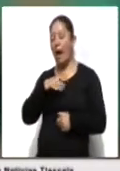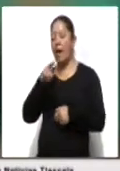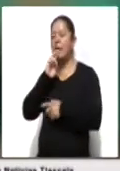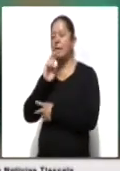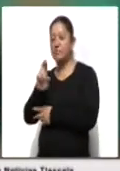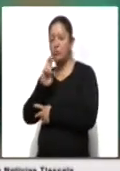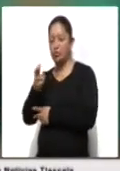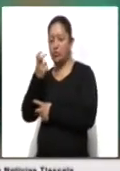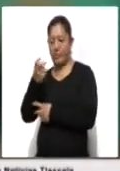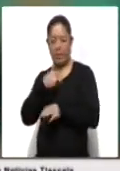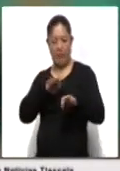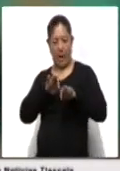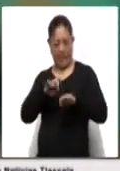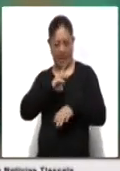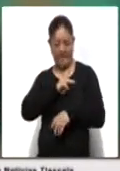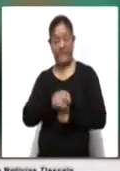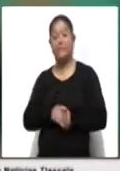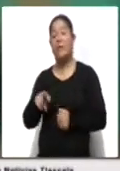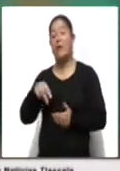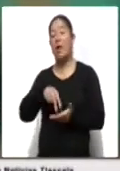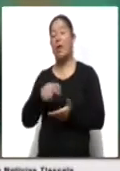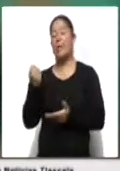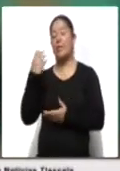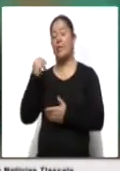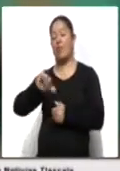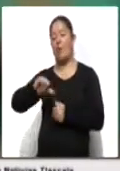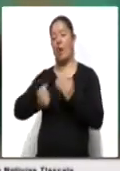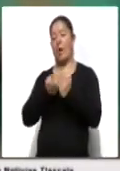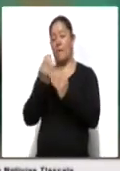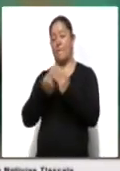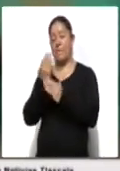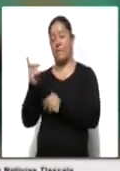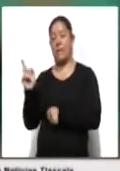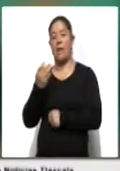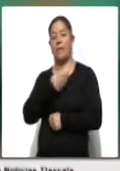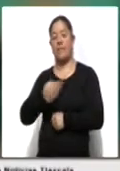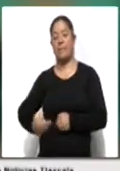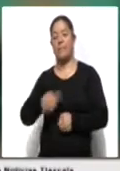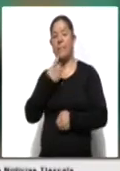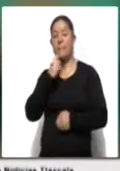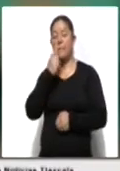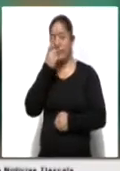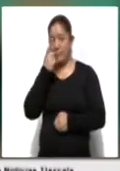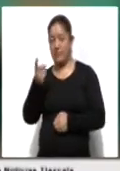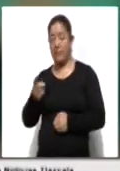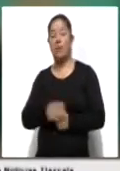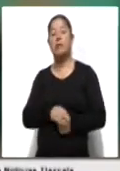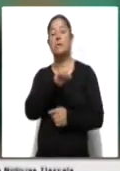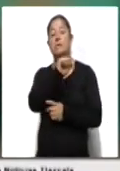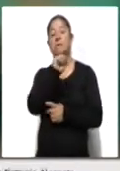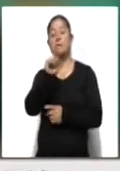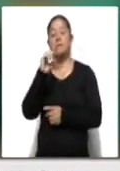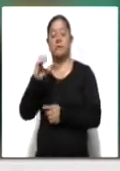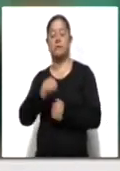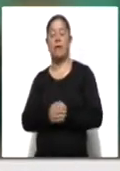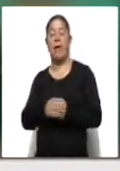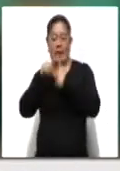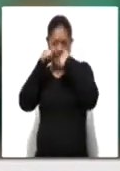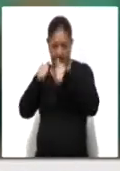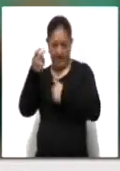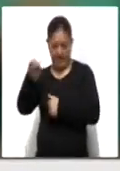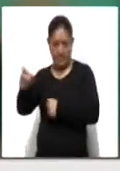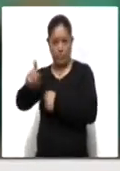causas. Durante su conferencia de prensa matutina, López Obrador adelantó que la Secretaría de Seguridad y Protección Ciudadana atenderá